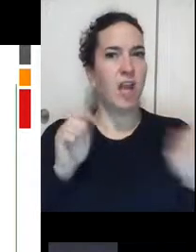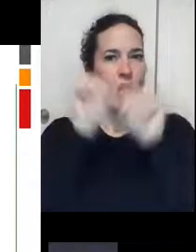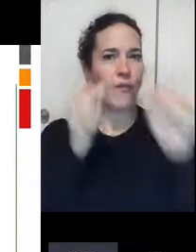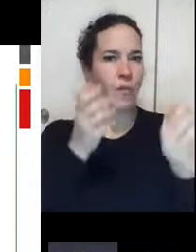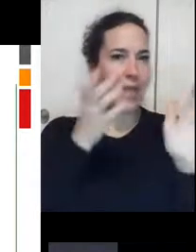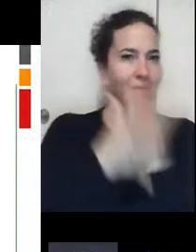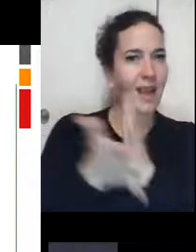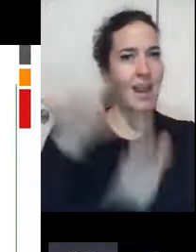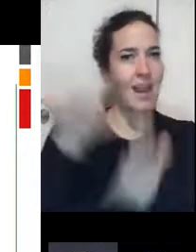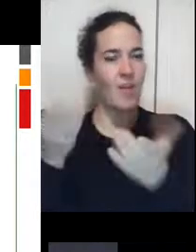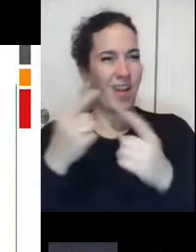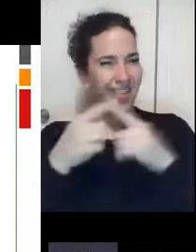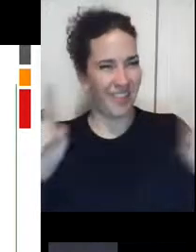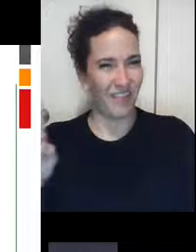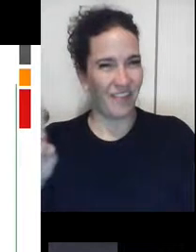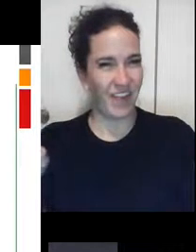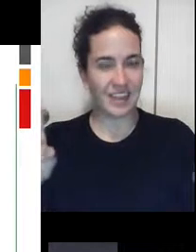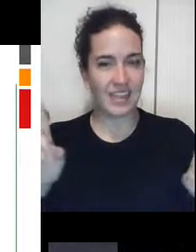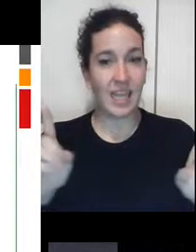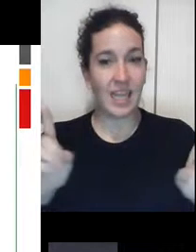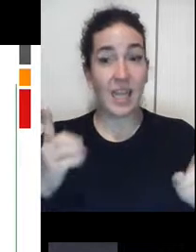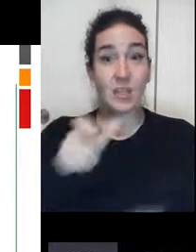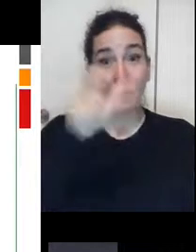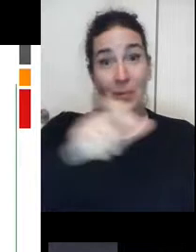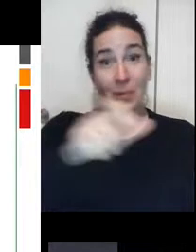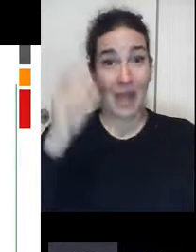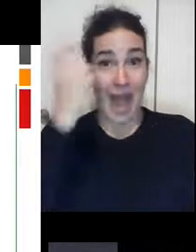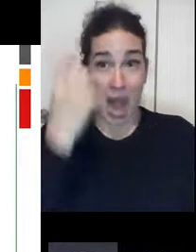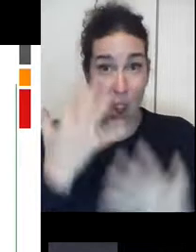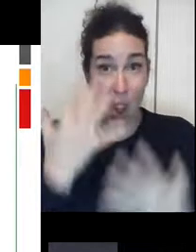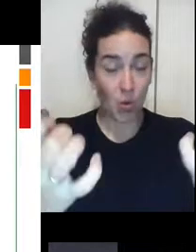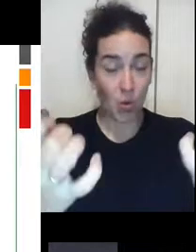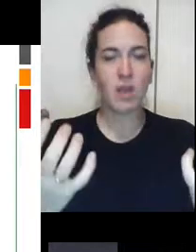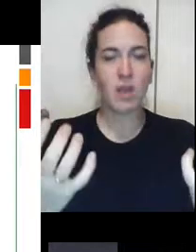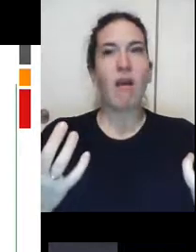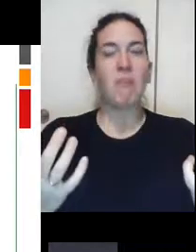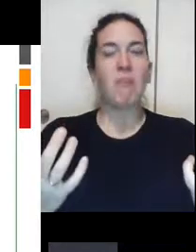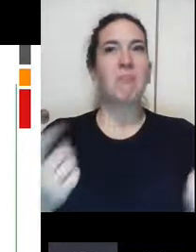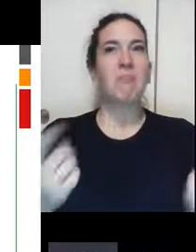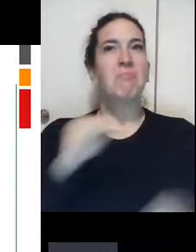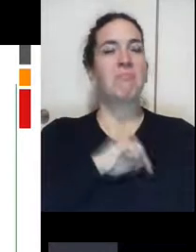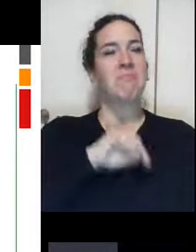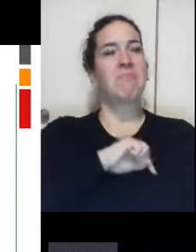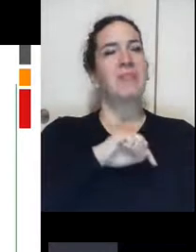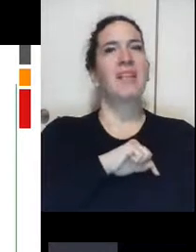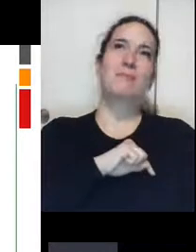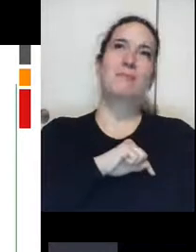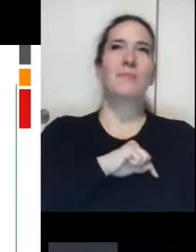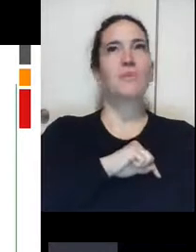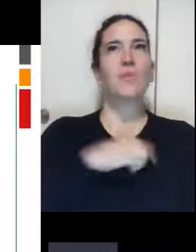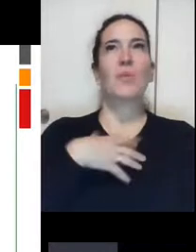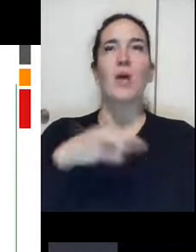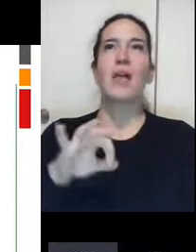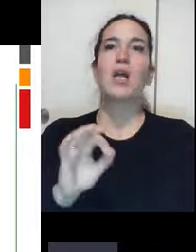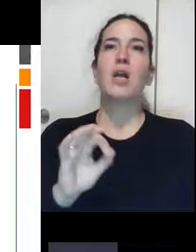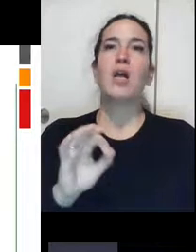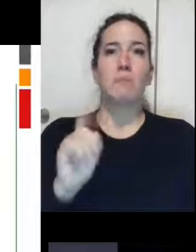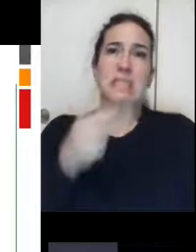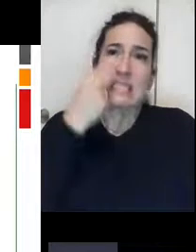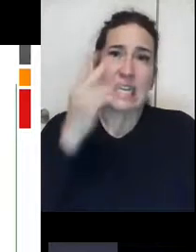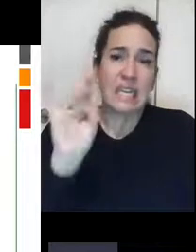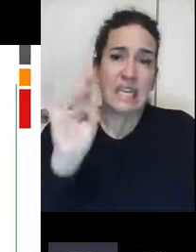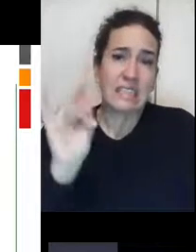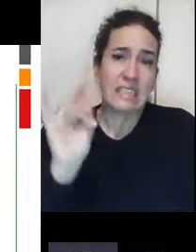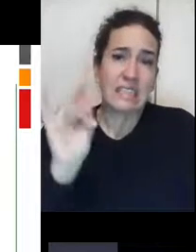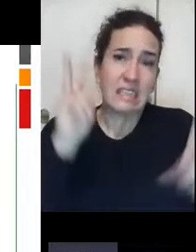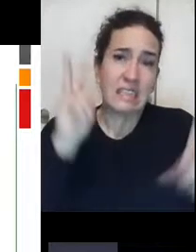y que hace posible también que los alumnos en ese sentido pues se sientan quizás no solamente interesados por la temática